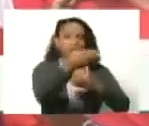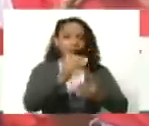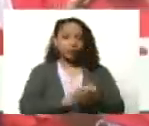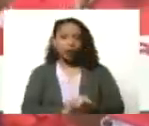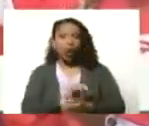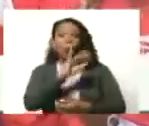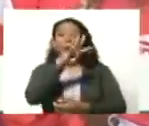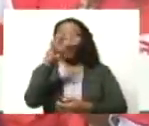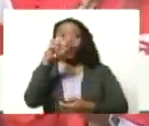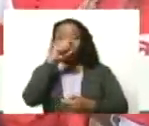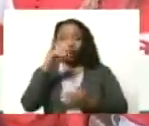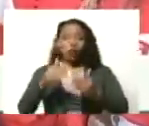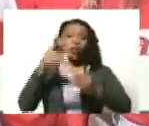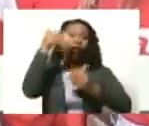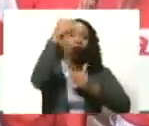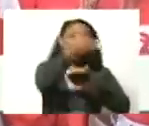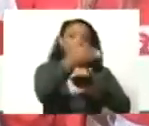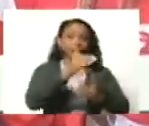40 años después,